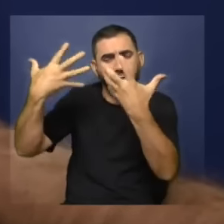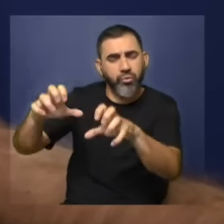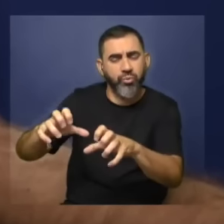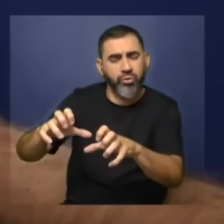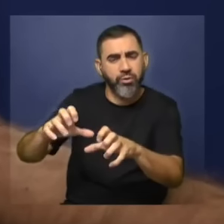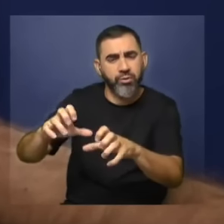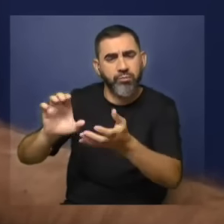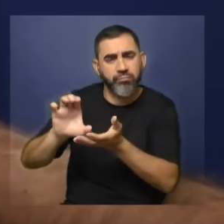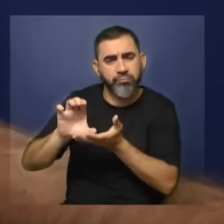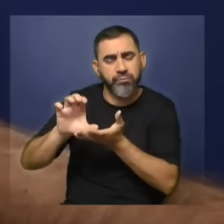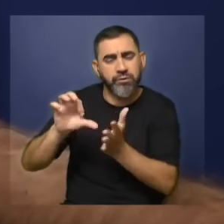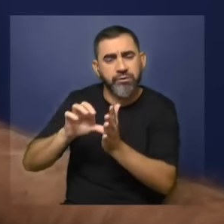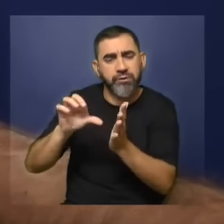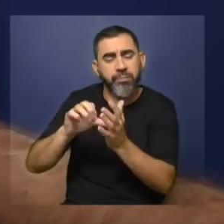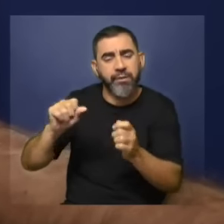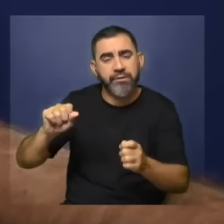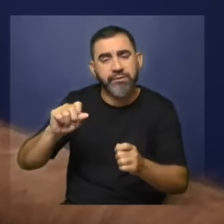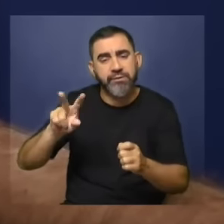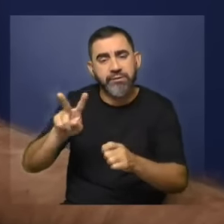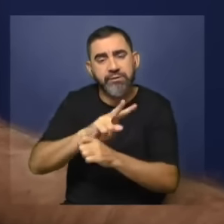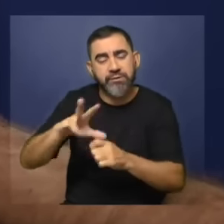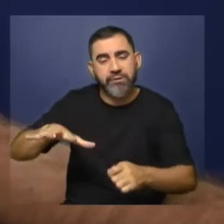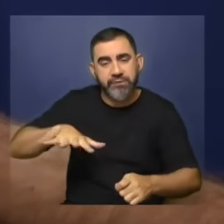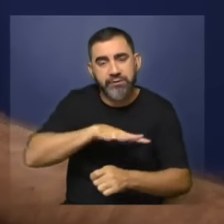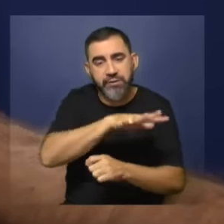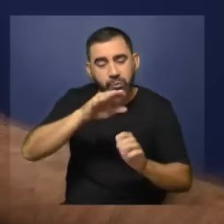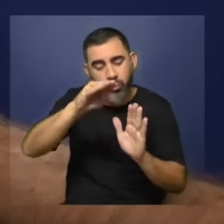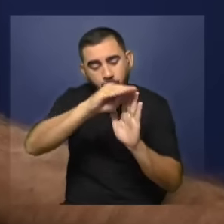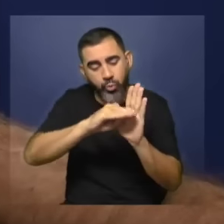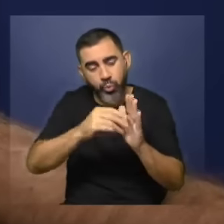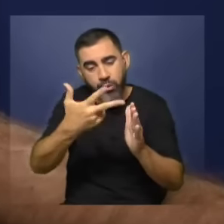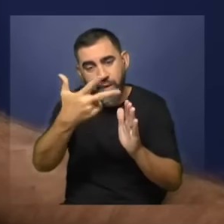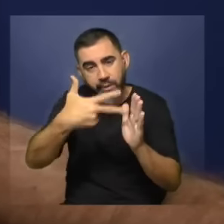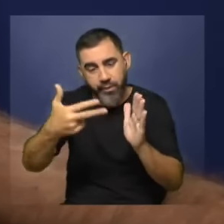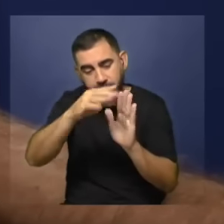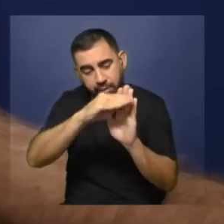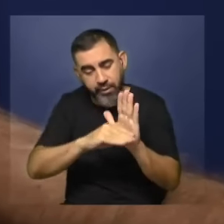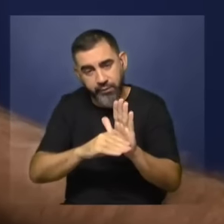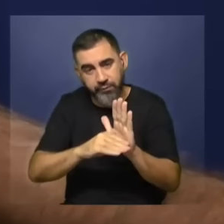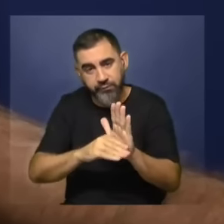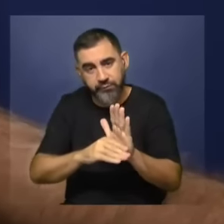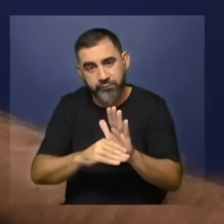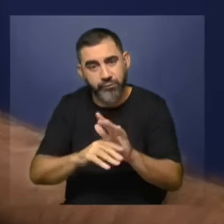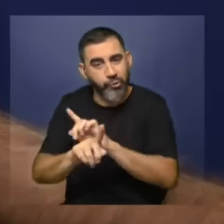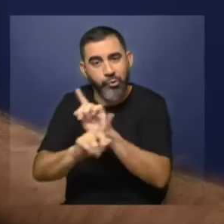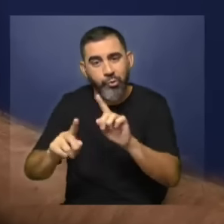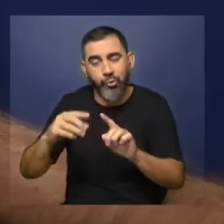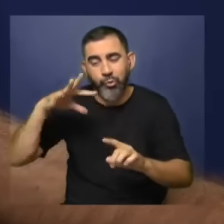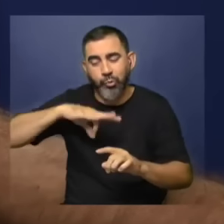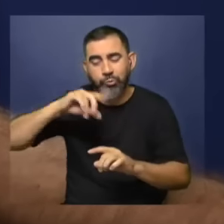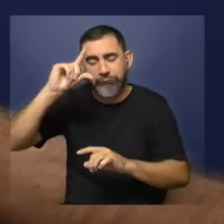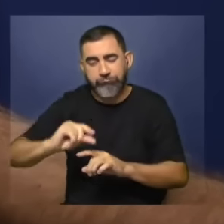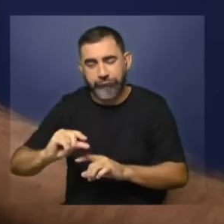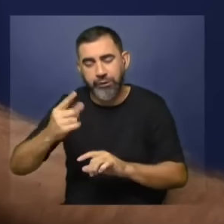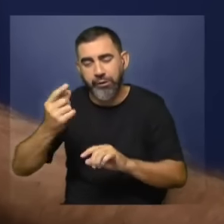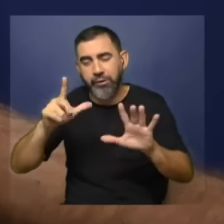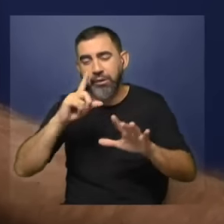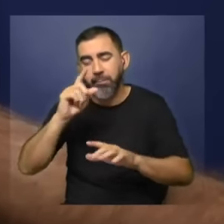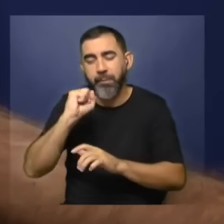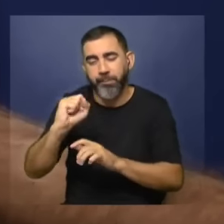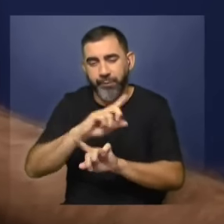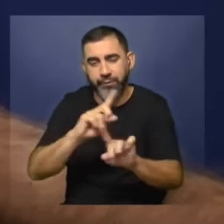la financiación de un sistema de seguriad social sobre estos tres este estas tres líneas básicas eh No son los que tienen jubilaciones hoy de 17000